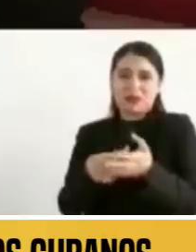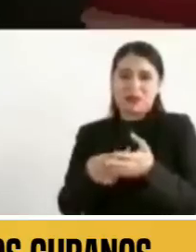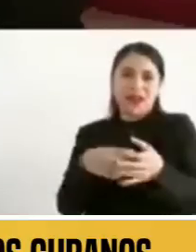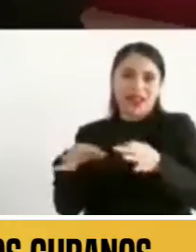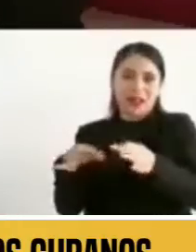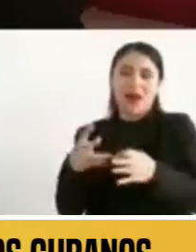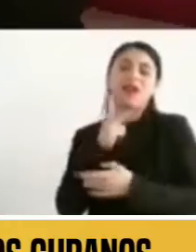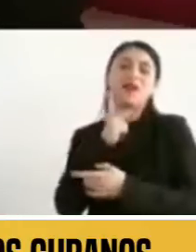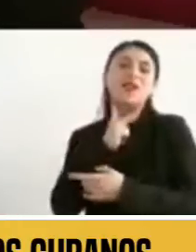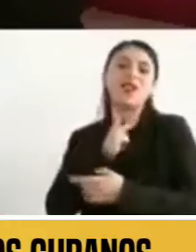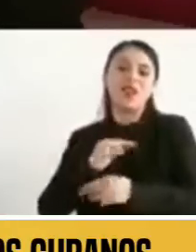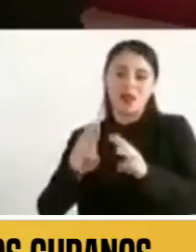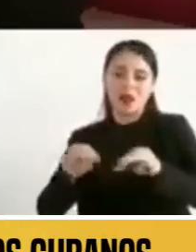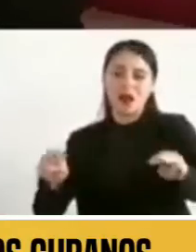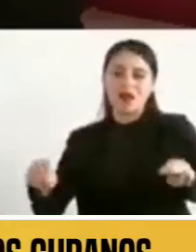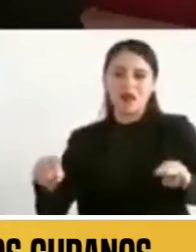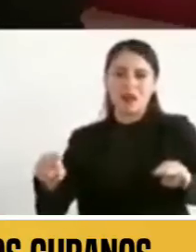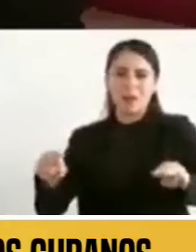Les voy a decir por qué.